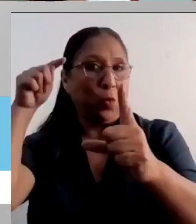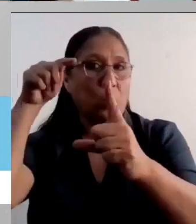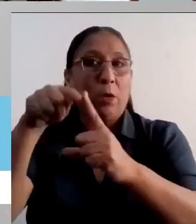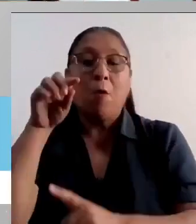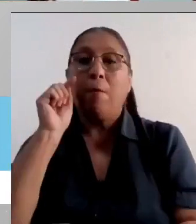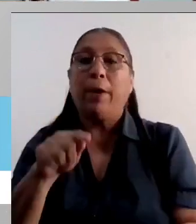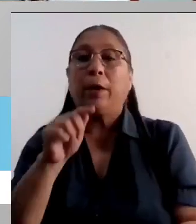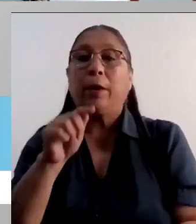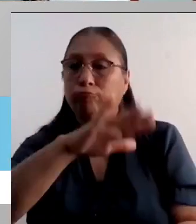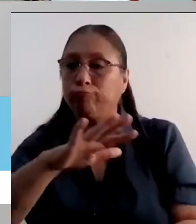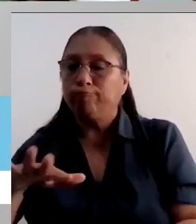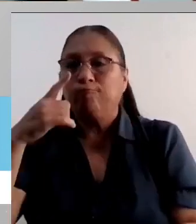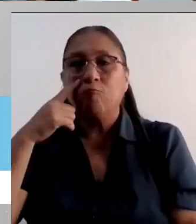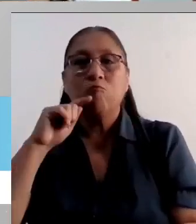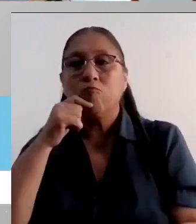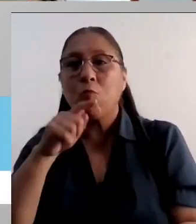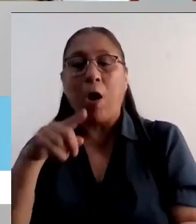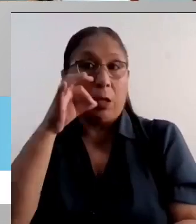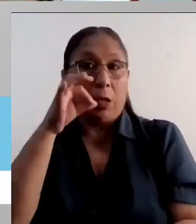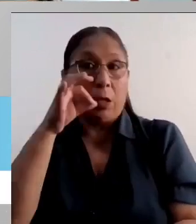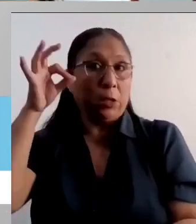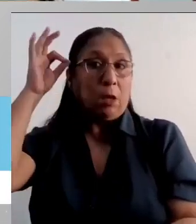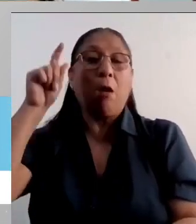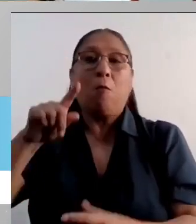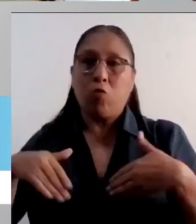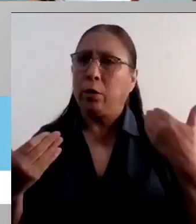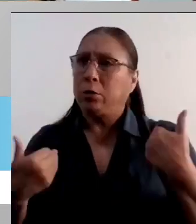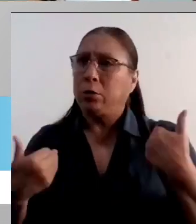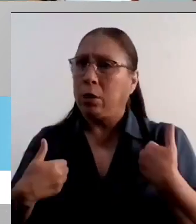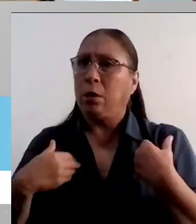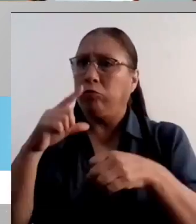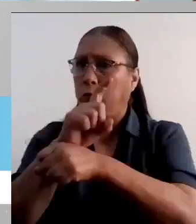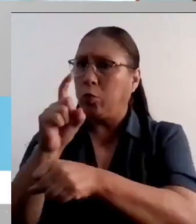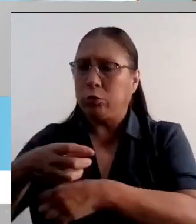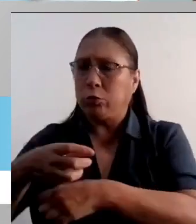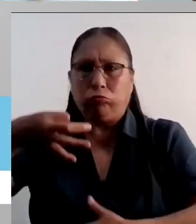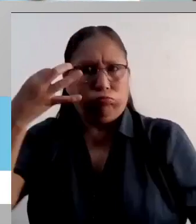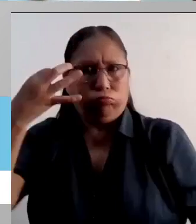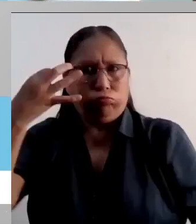los niños, niñas indígenas puedan acceder a una educación de calidad.